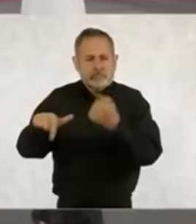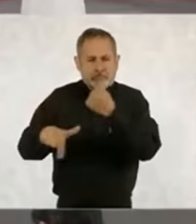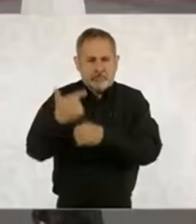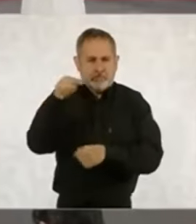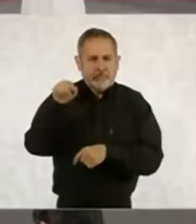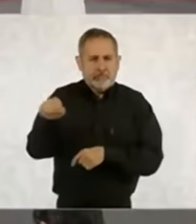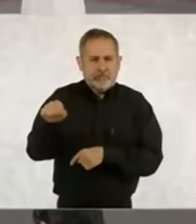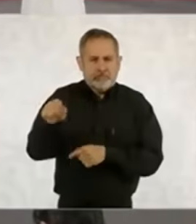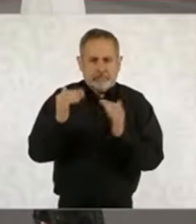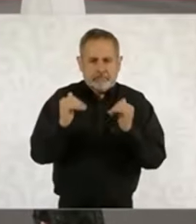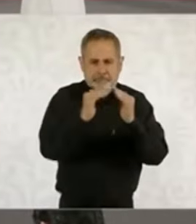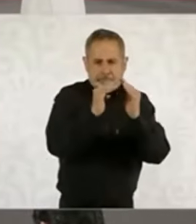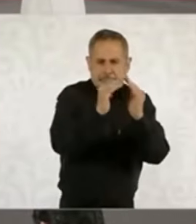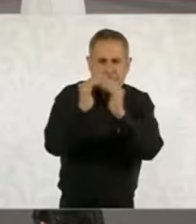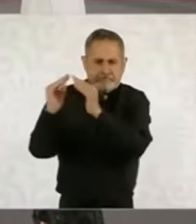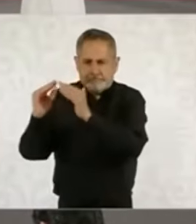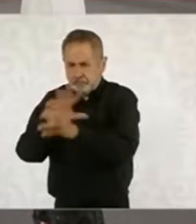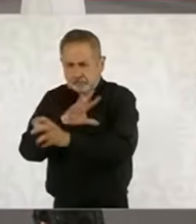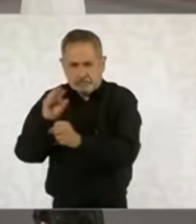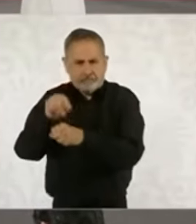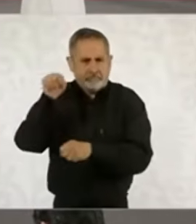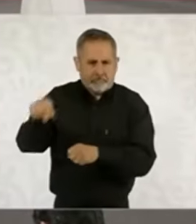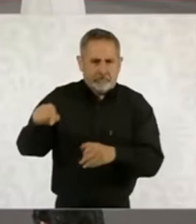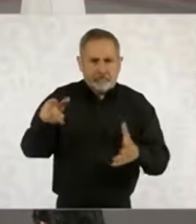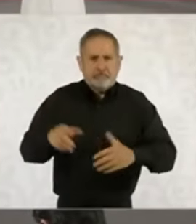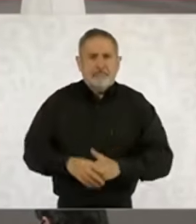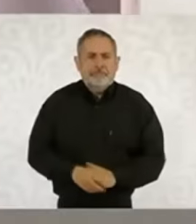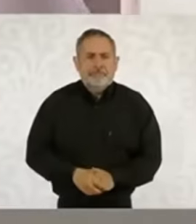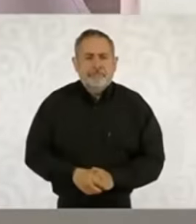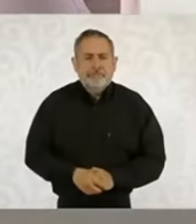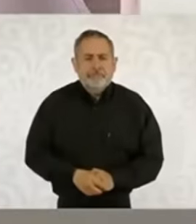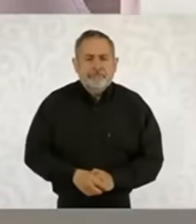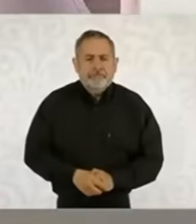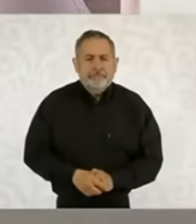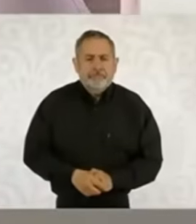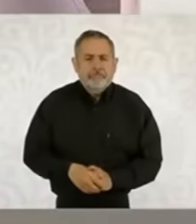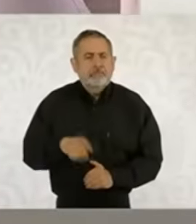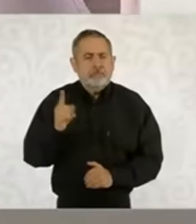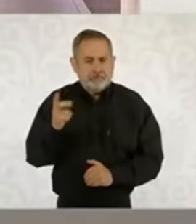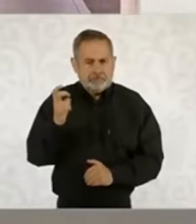912 viviendas. ¿Qué sigue?